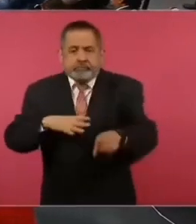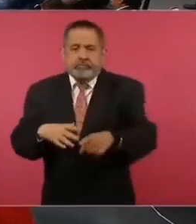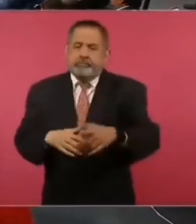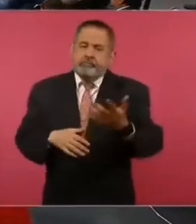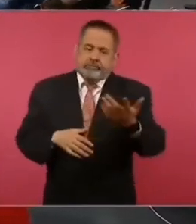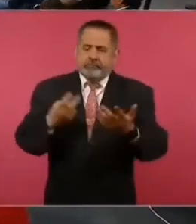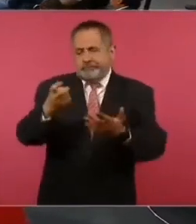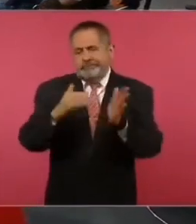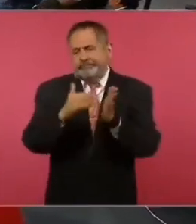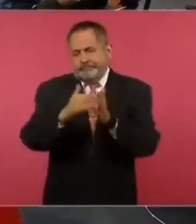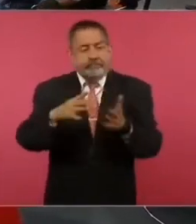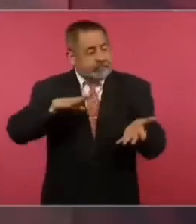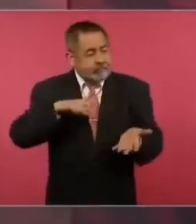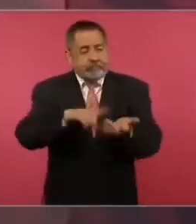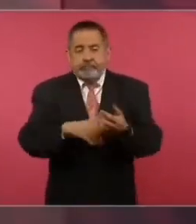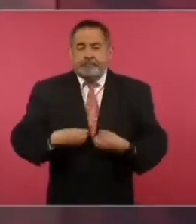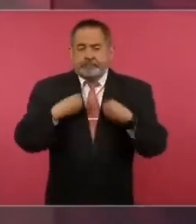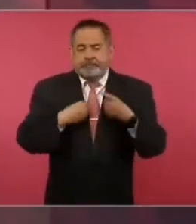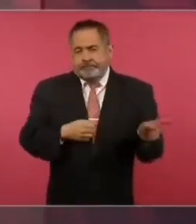eso hablamos de miles.